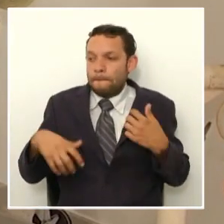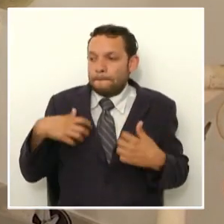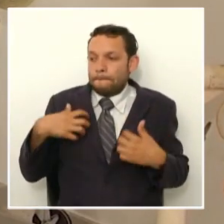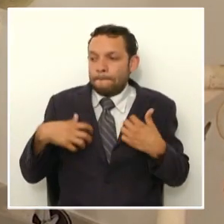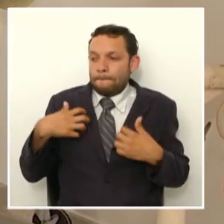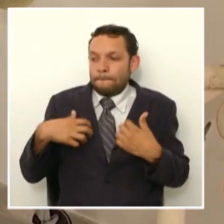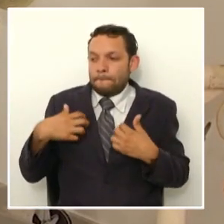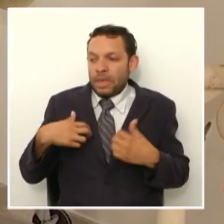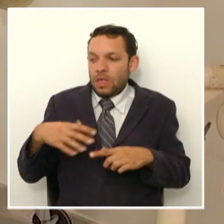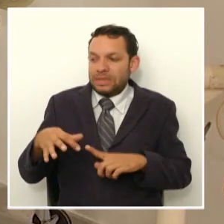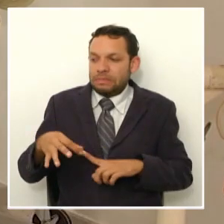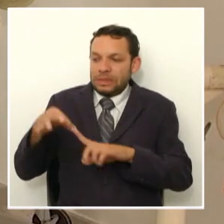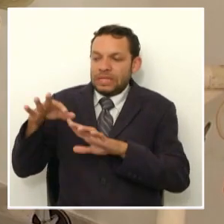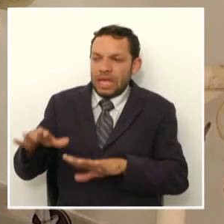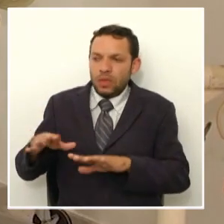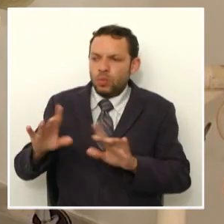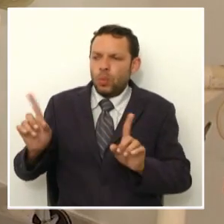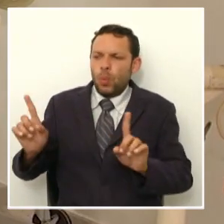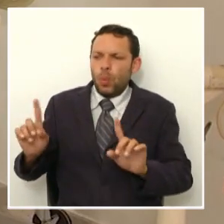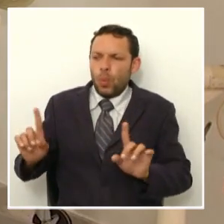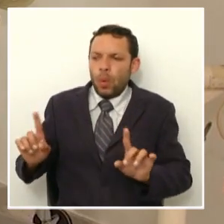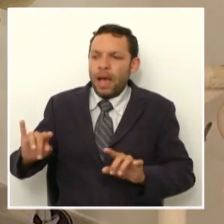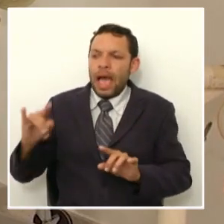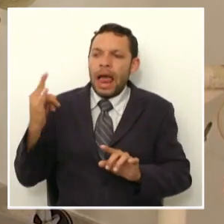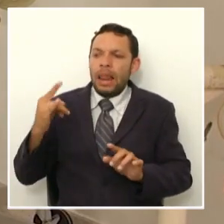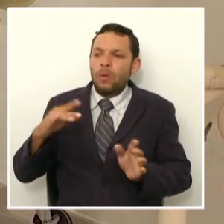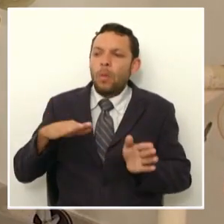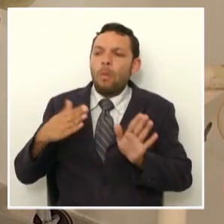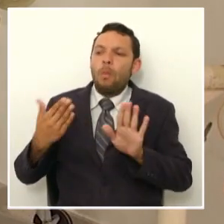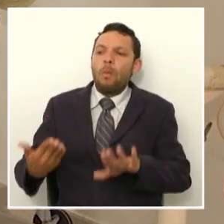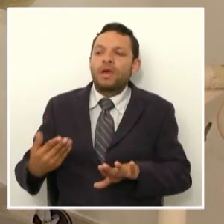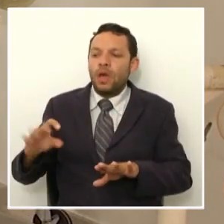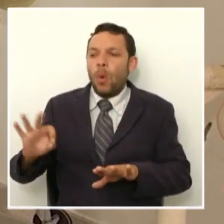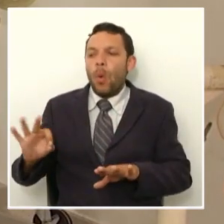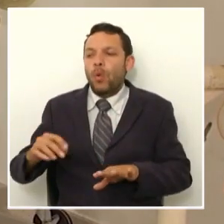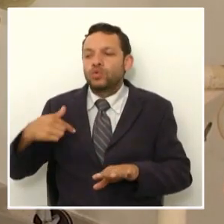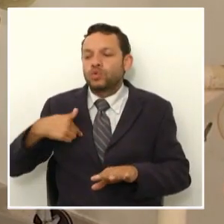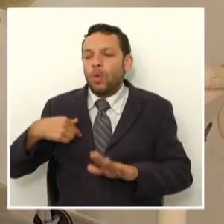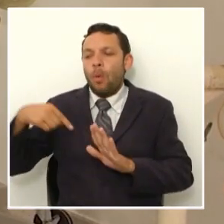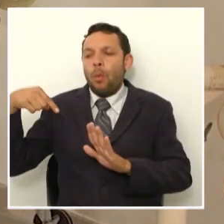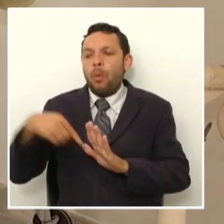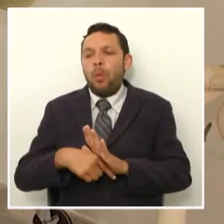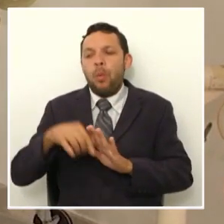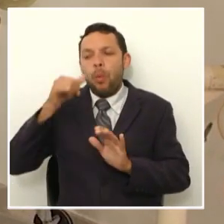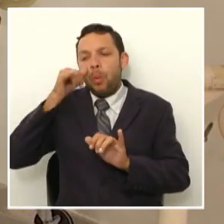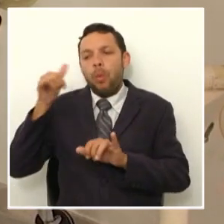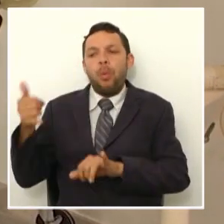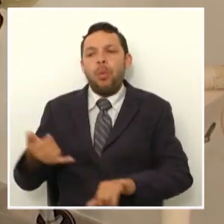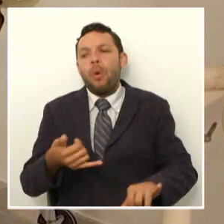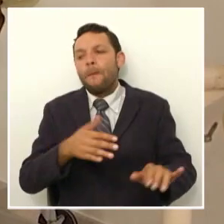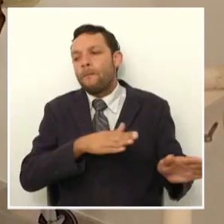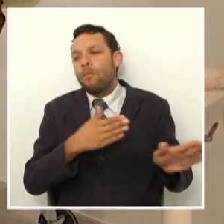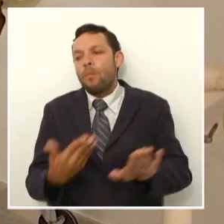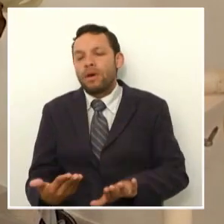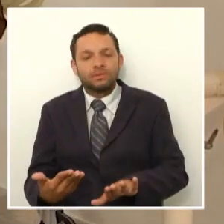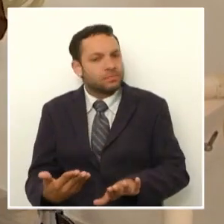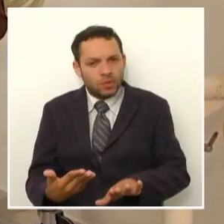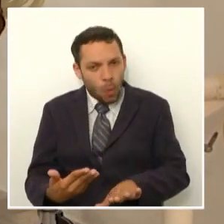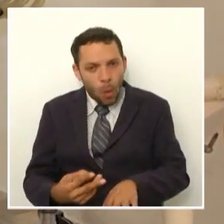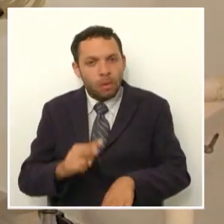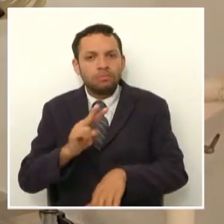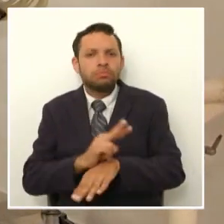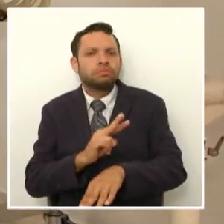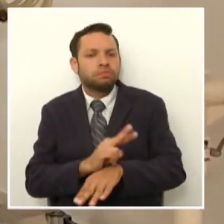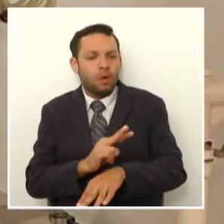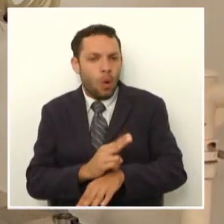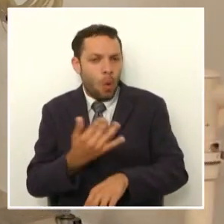especialista anestesiólogo. No, yo qué voy a ir, qué tal que me deje morir o que me quede dormido y qué tal, para que ustedes entiendan la seguridad que ofrece hoy